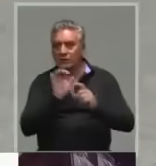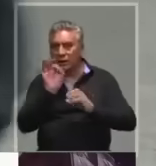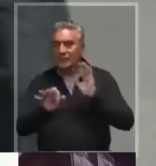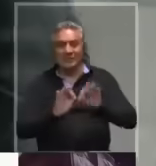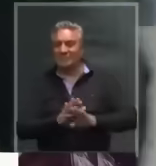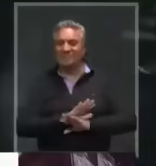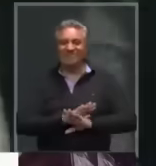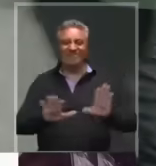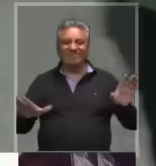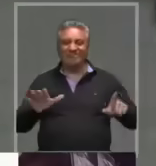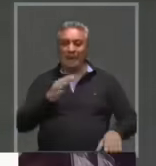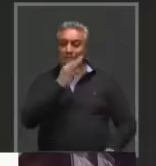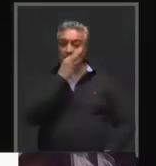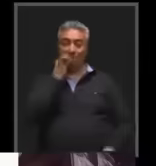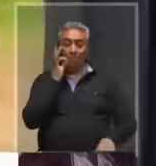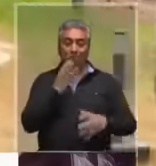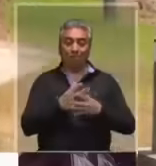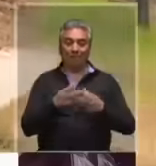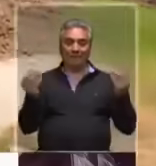nada.